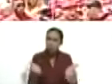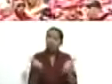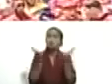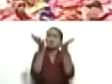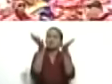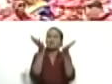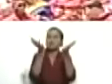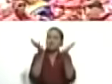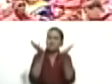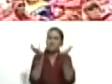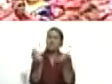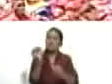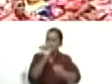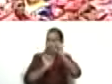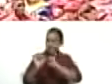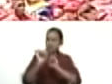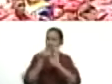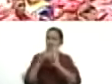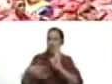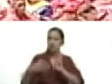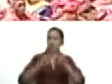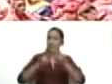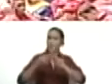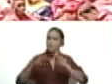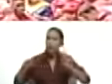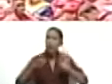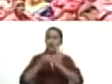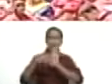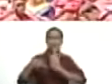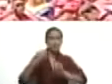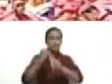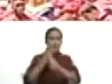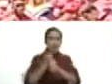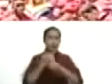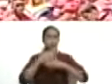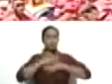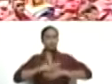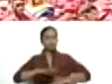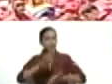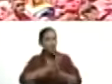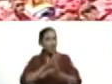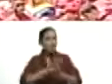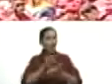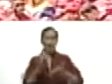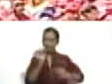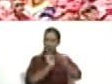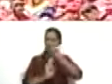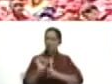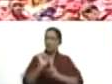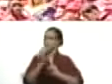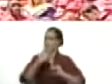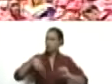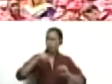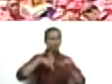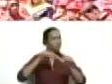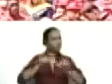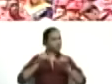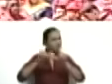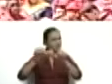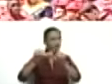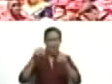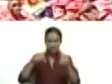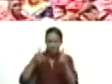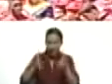Hay que defender el derecho a la paz, a la tranquilidad, al trabajo, para poder seguir transitando